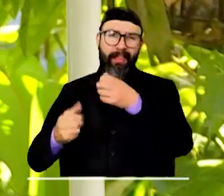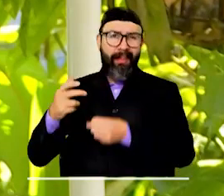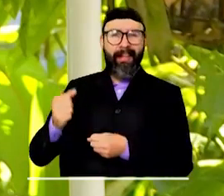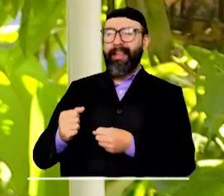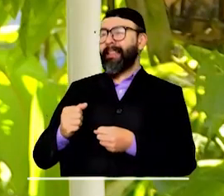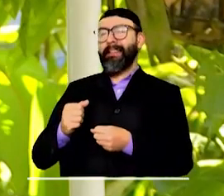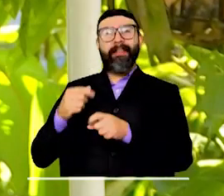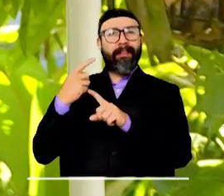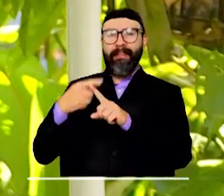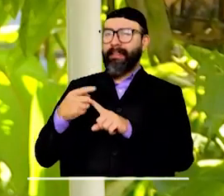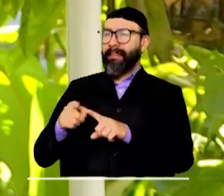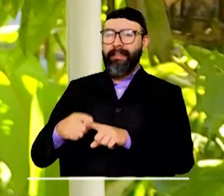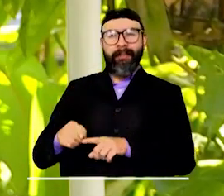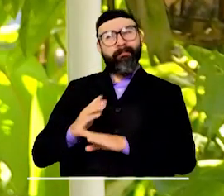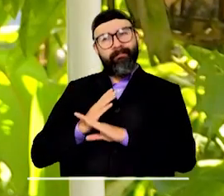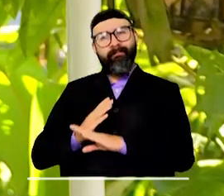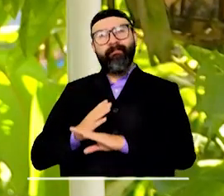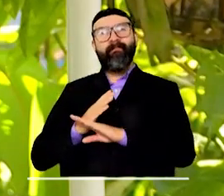panadería,